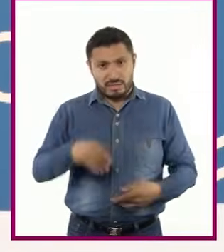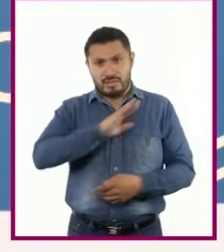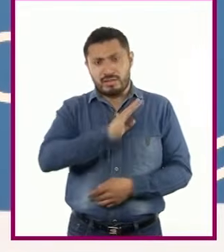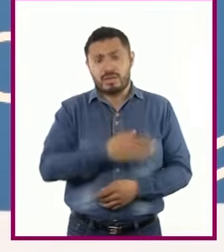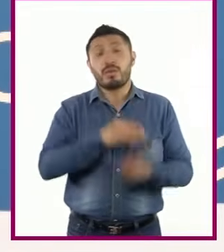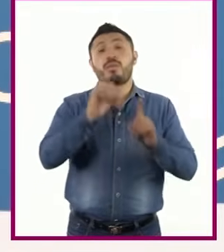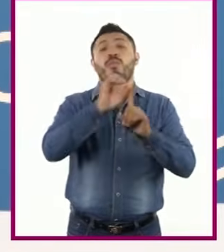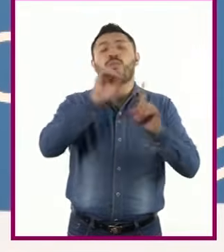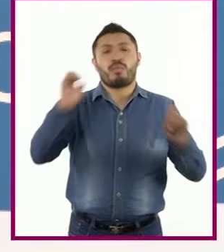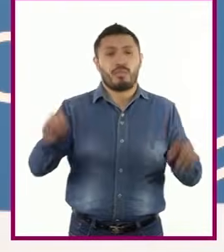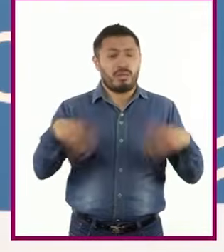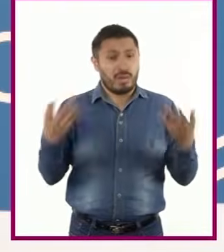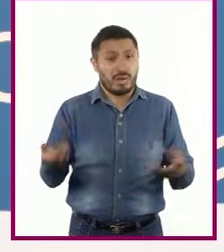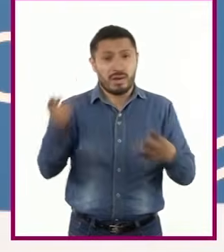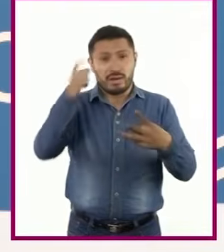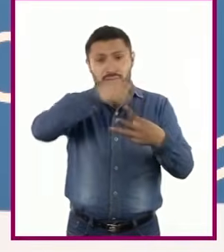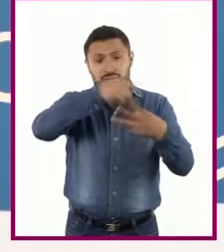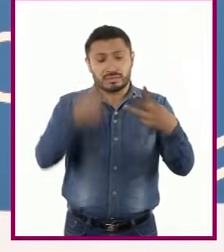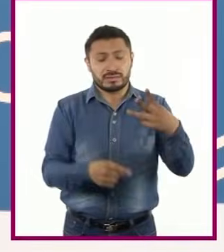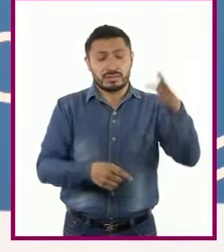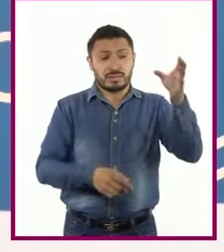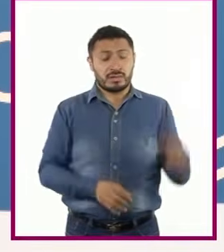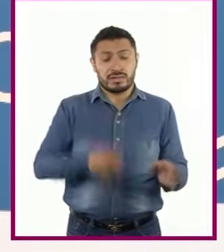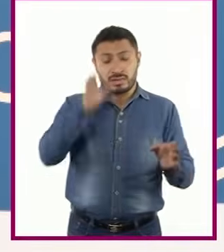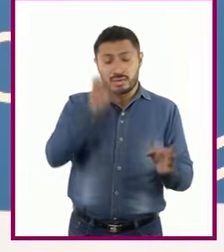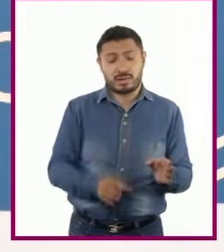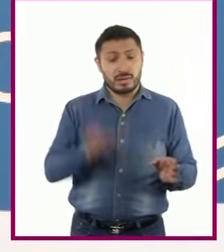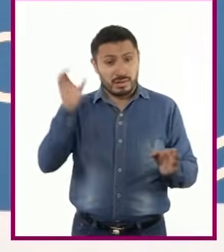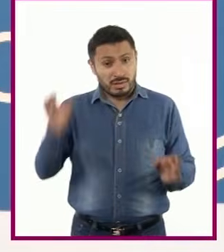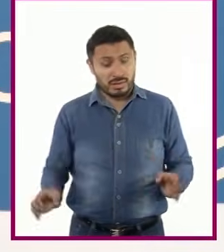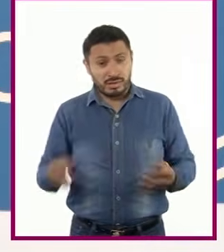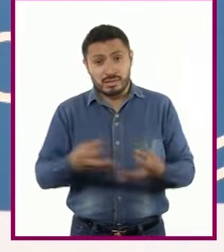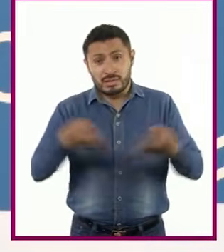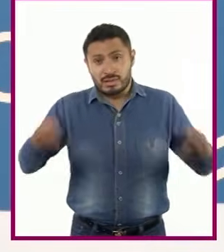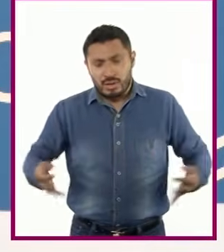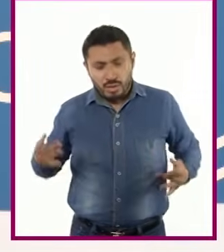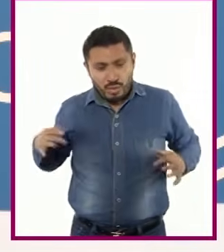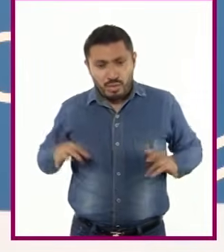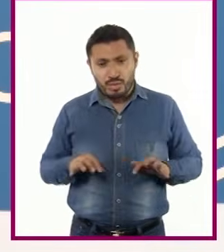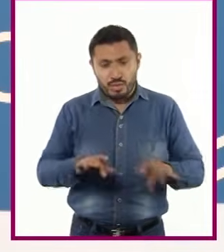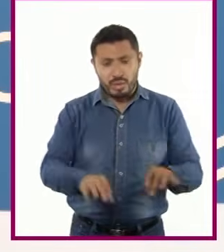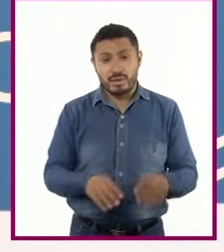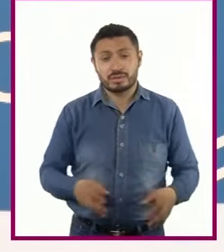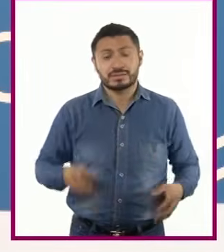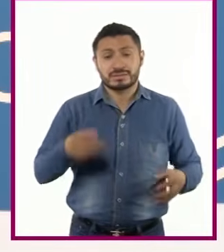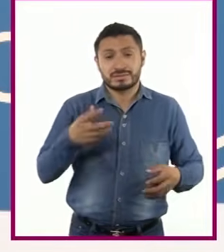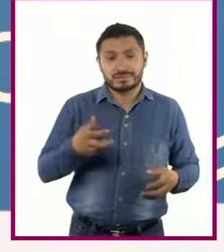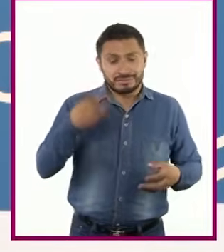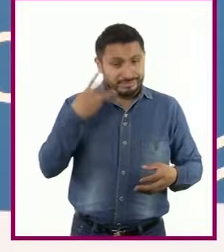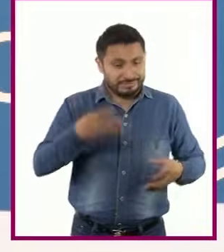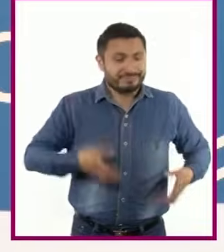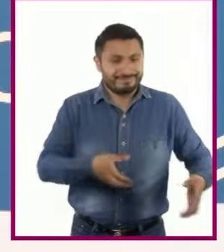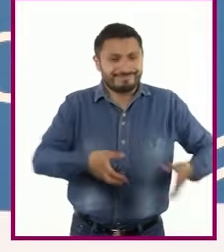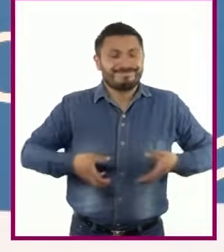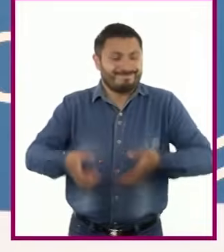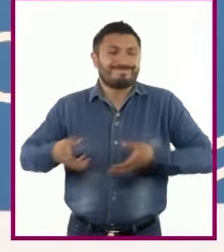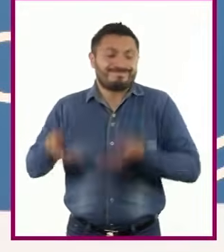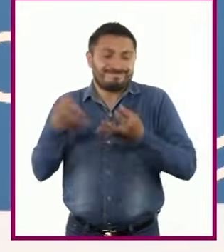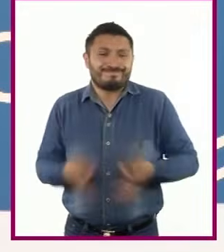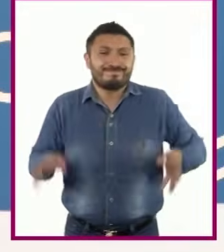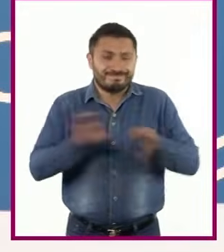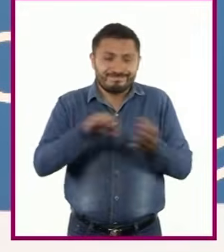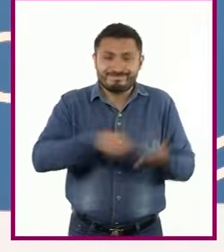se organizaron en 3 columnas terrestres que penetraron por las 3 calzadas principales de la